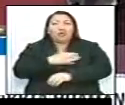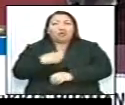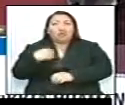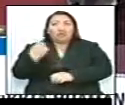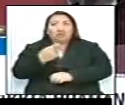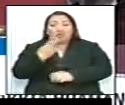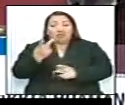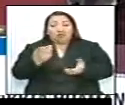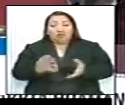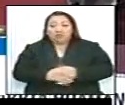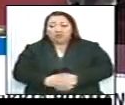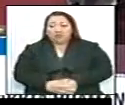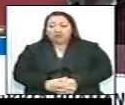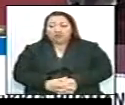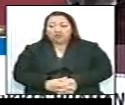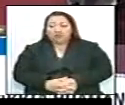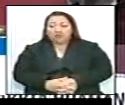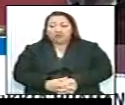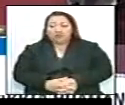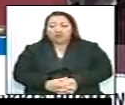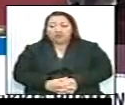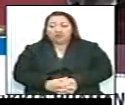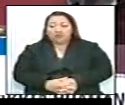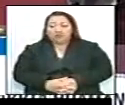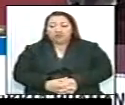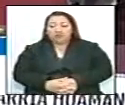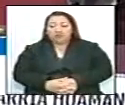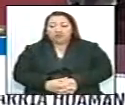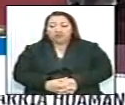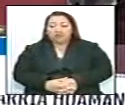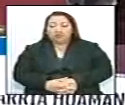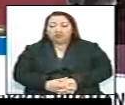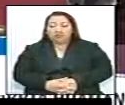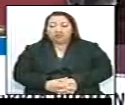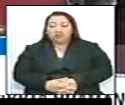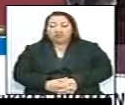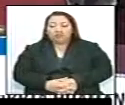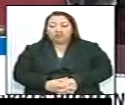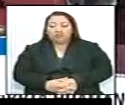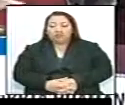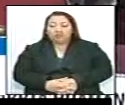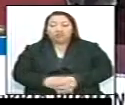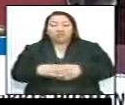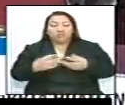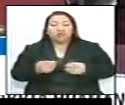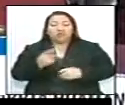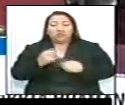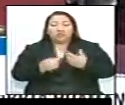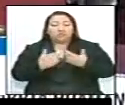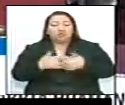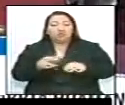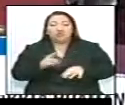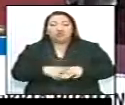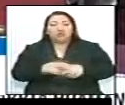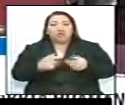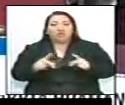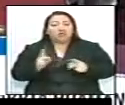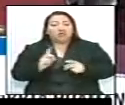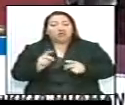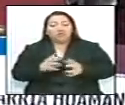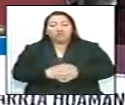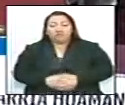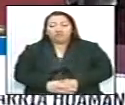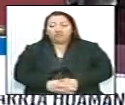Salvo los 12 meses que están pidiendo, también salvo que hayan dado fechas por dar y no acotadas a nuestra realidad, ¿no? Gracias,